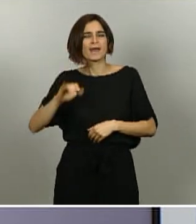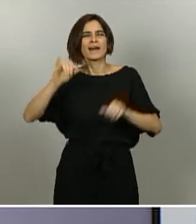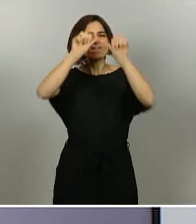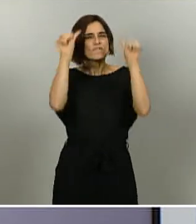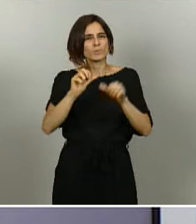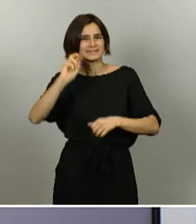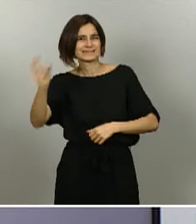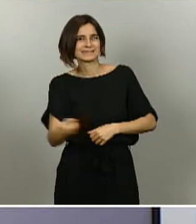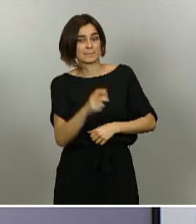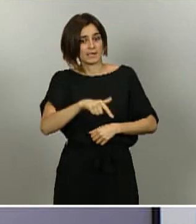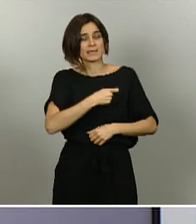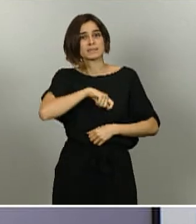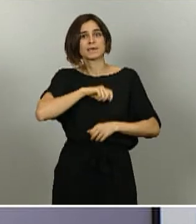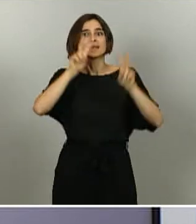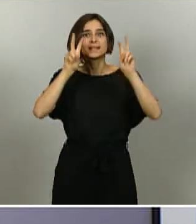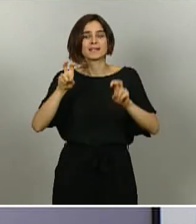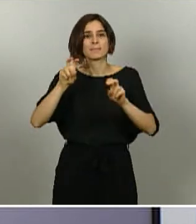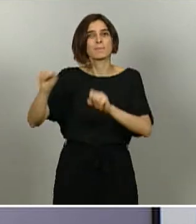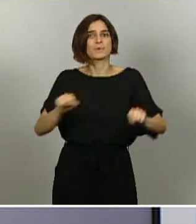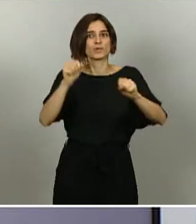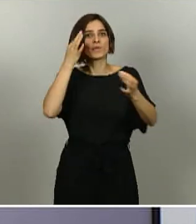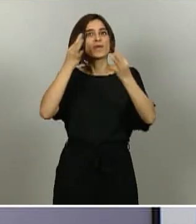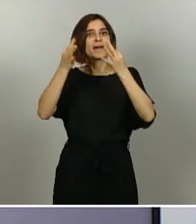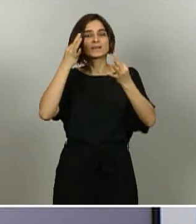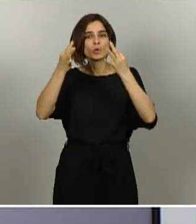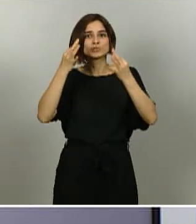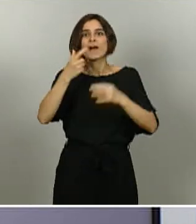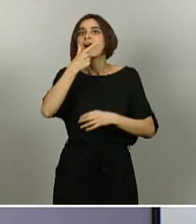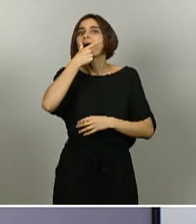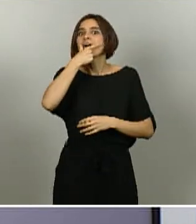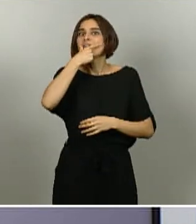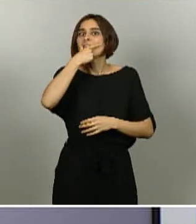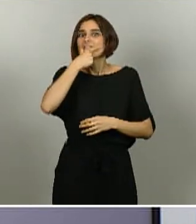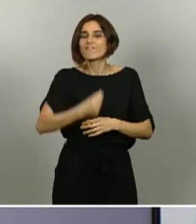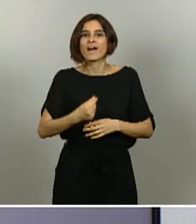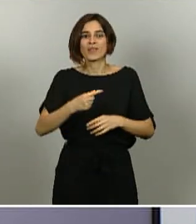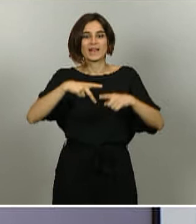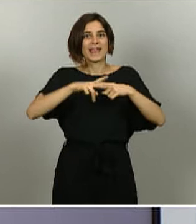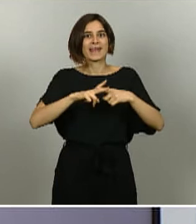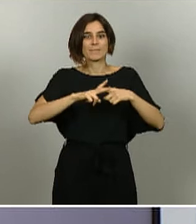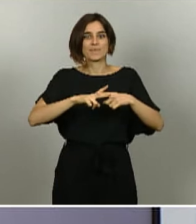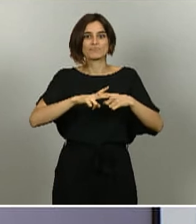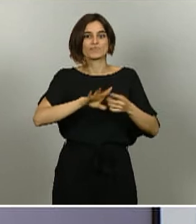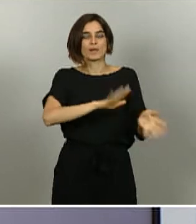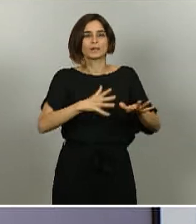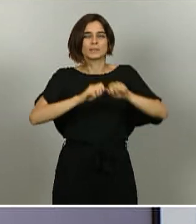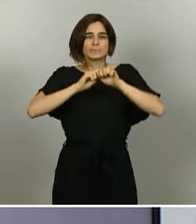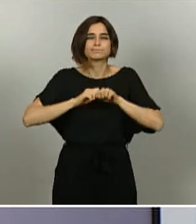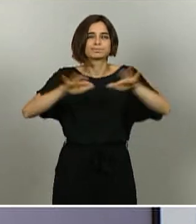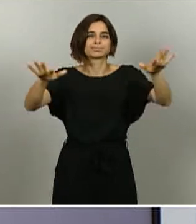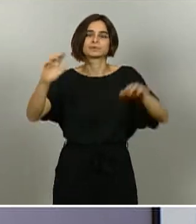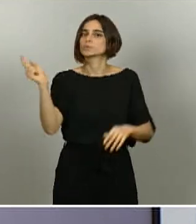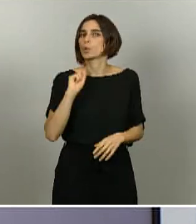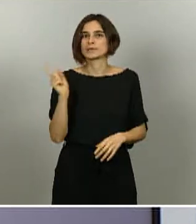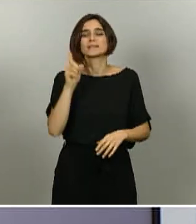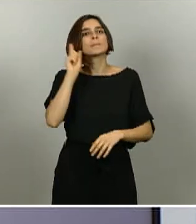datos, no es fácil una generación rápida de este tipo de herramientas, y luego hay que tener mucho cuidado con cómo se utilizan.